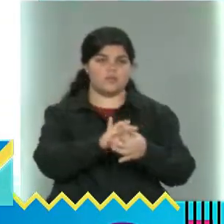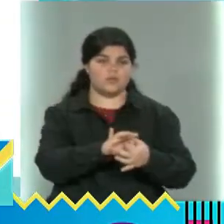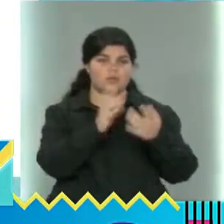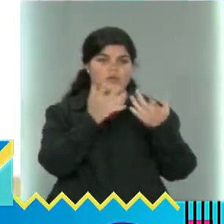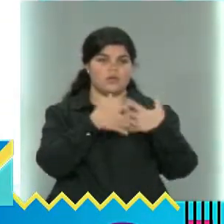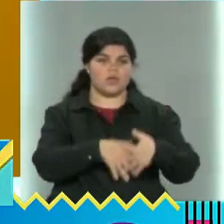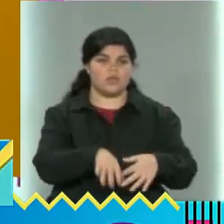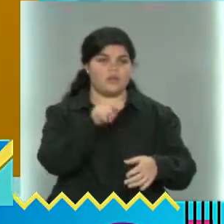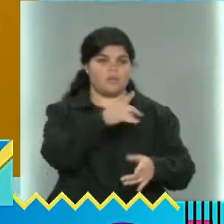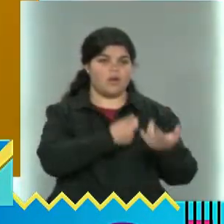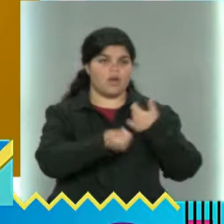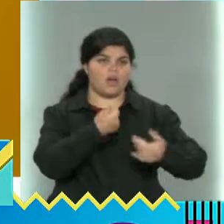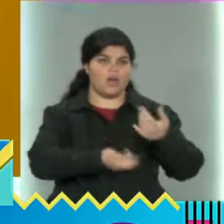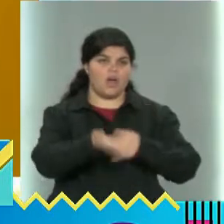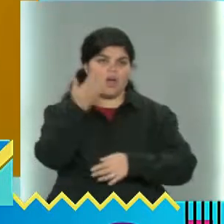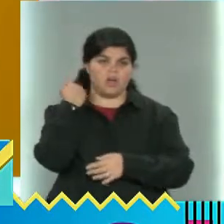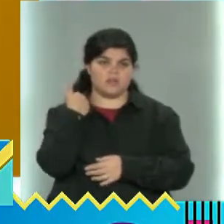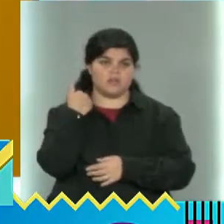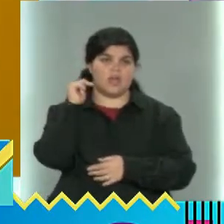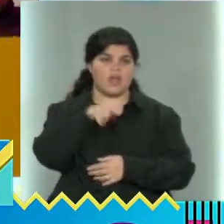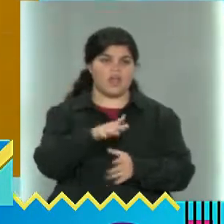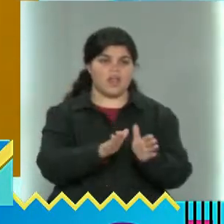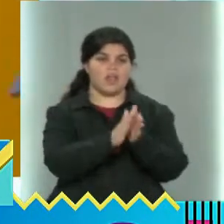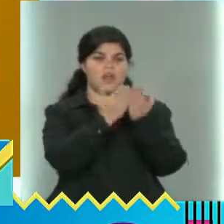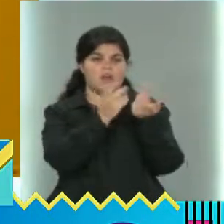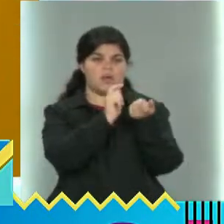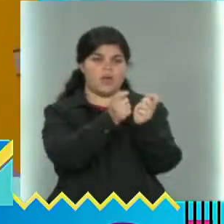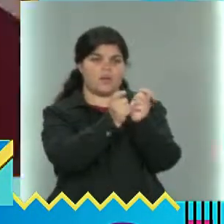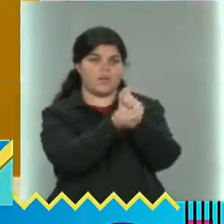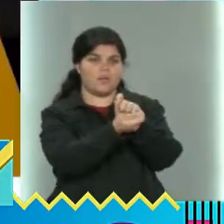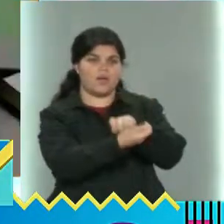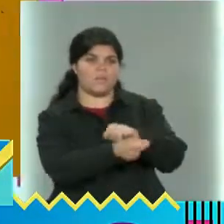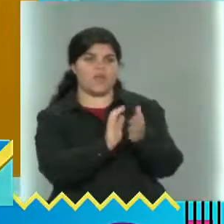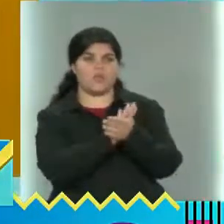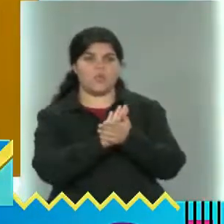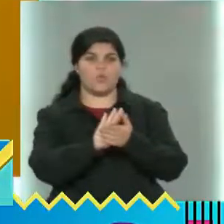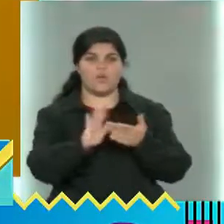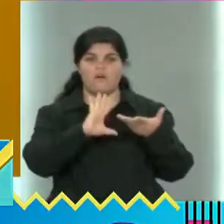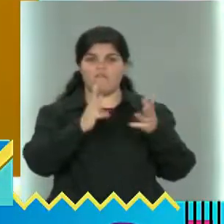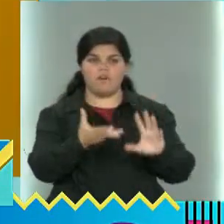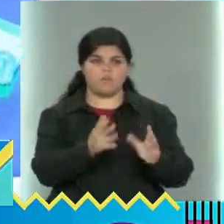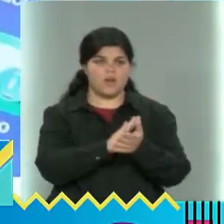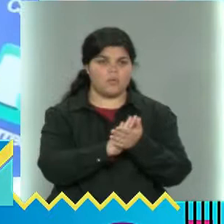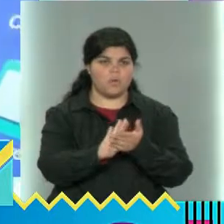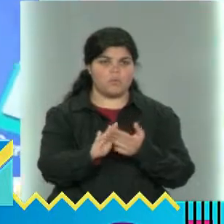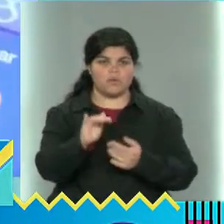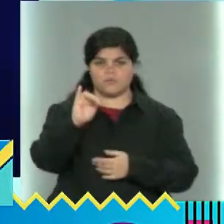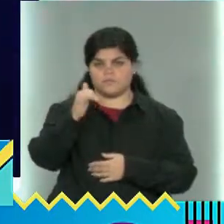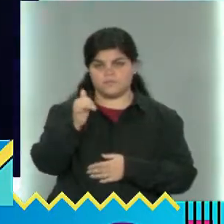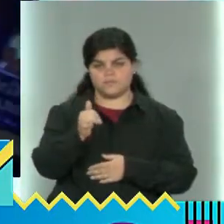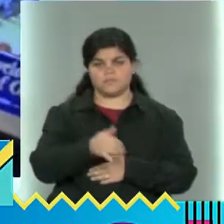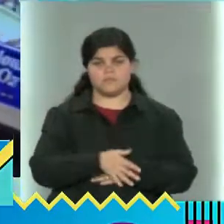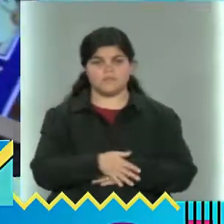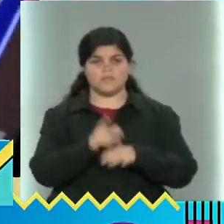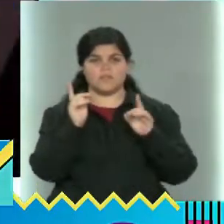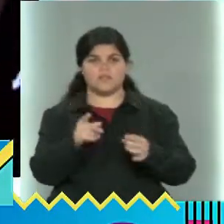ver con la circulación, cómo el libro va mutando a nuevos formatos, Sí. ¿no? Sí, todo el tiempo. Bueno, se lee